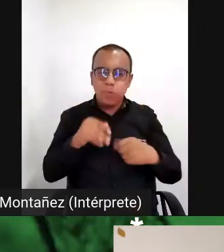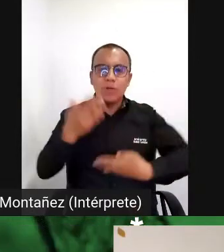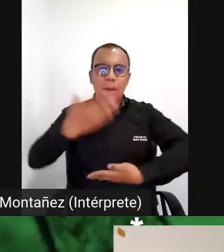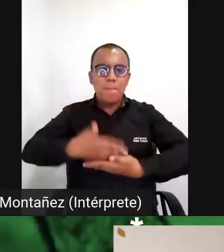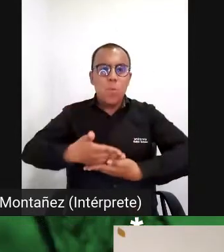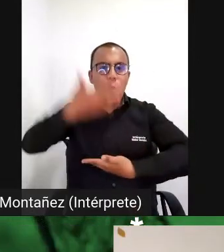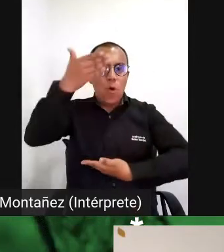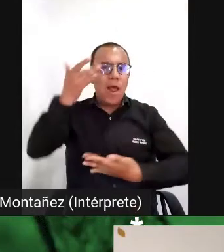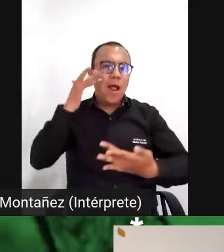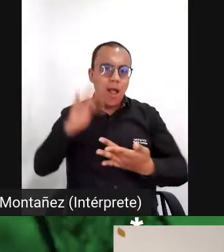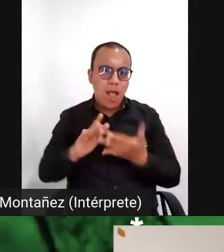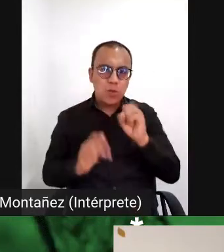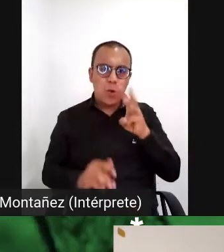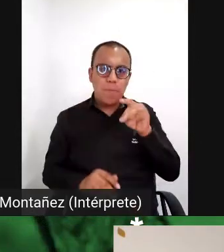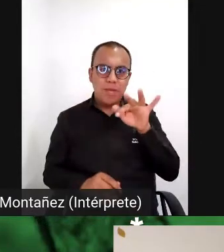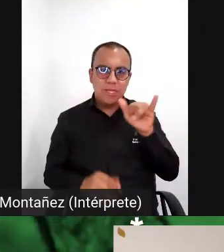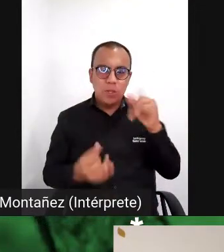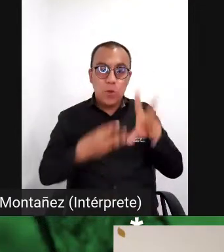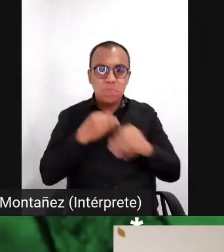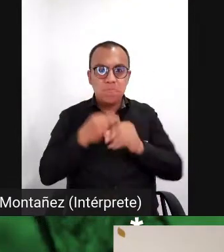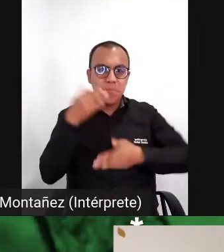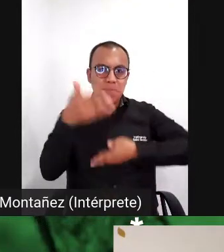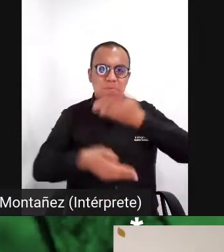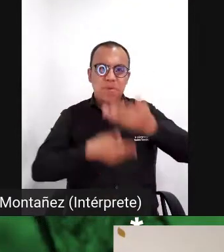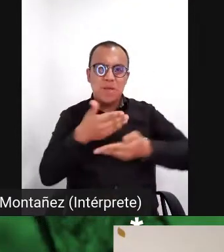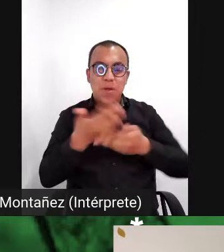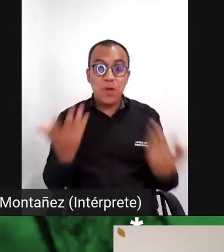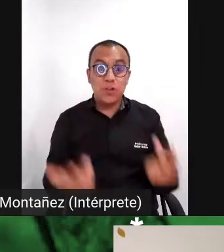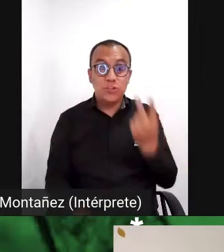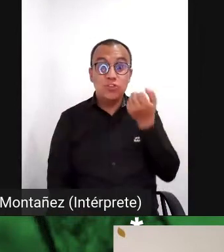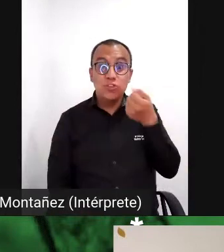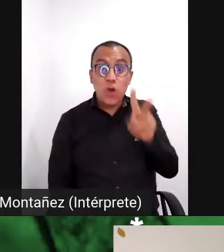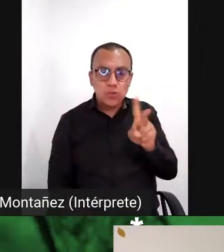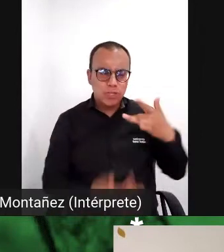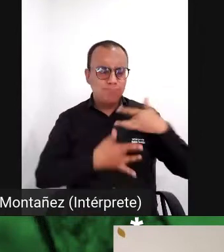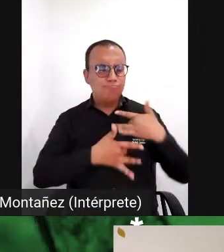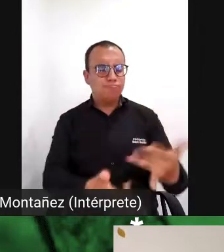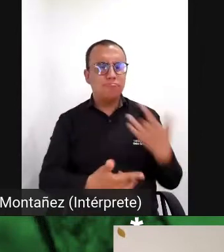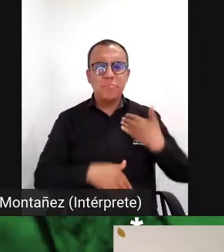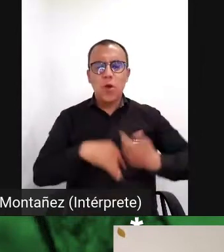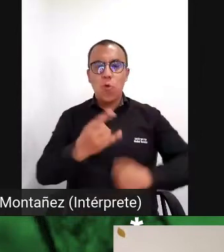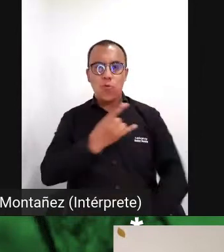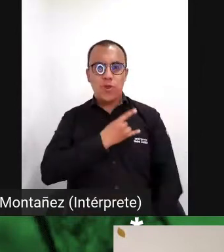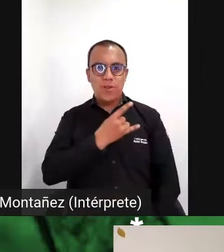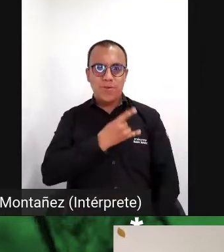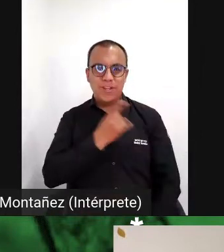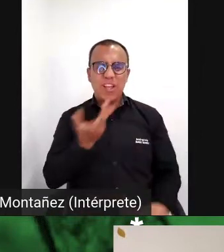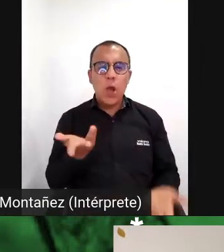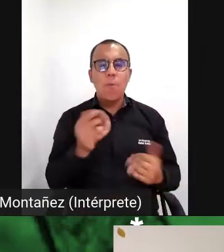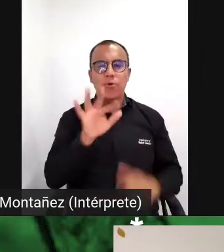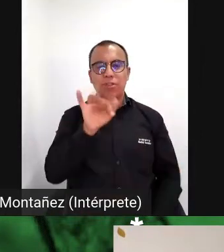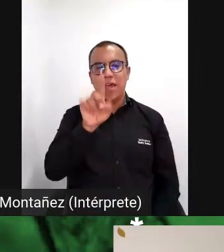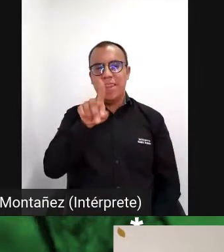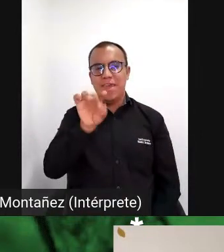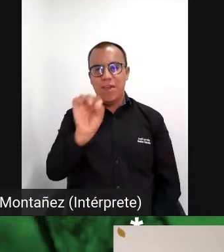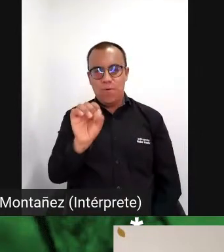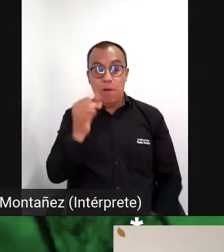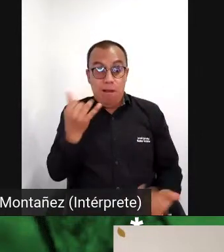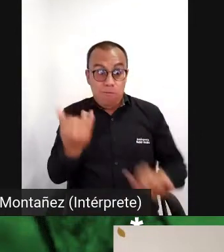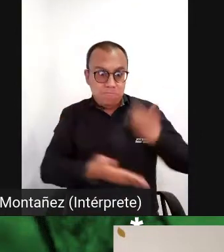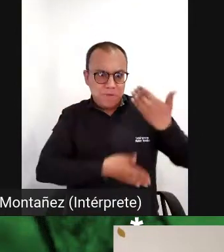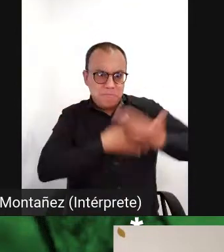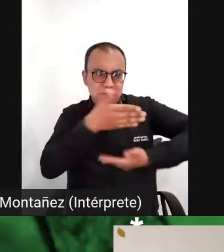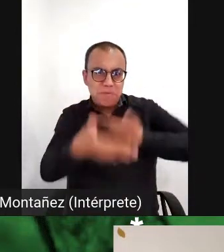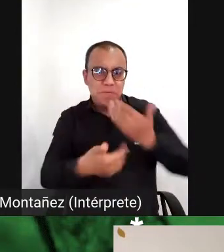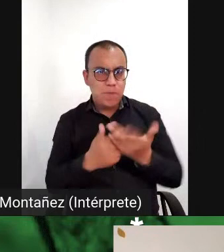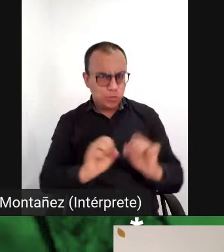y el Diente de León, levantado por las manos de 12 voluntarios vinculados con la Universidad Jorge Tadeo Lozano. Pero no todos aman